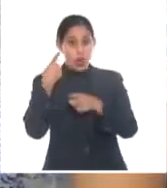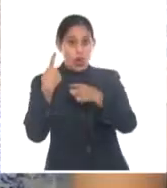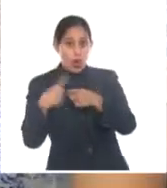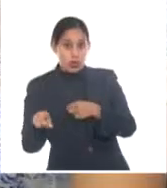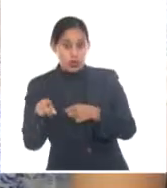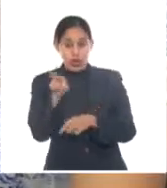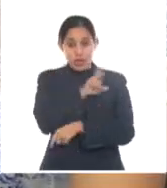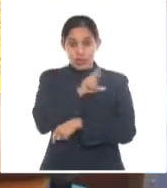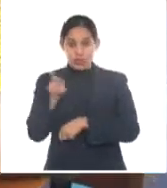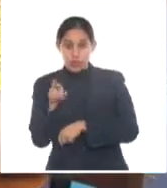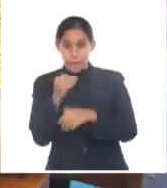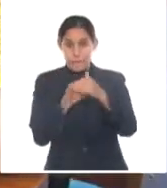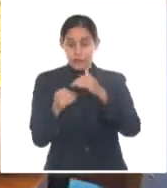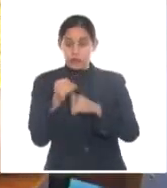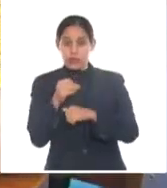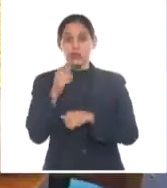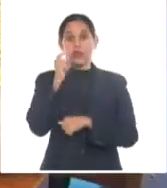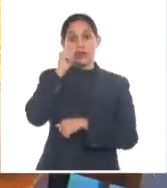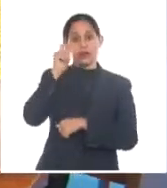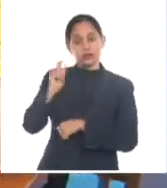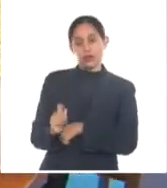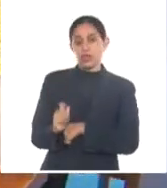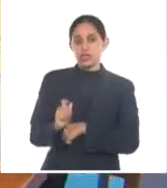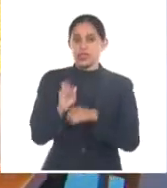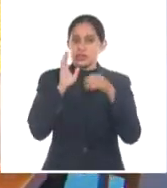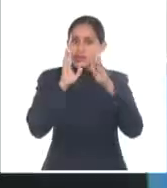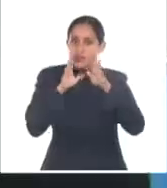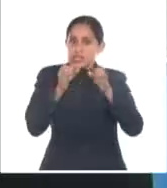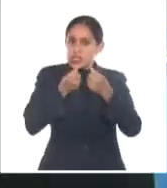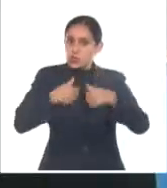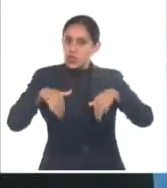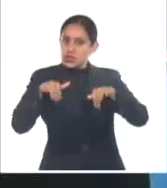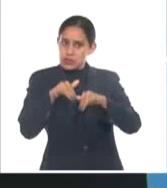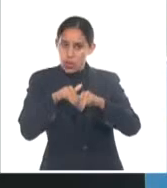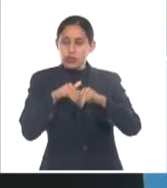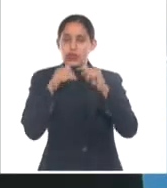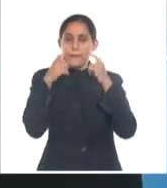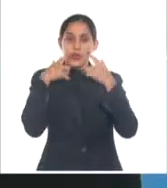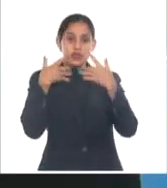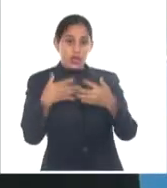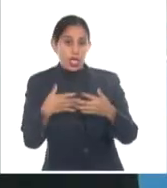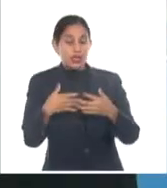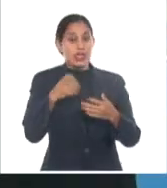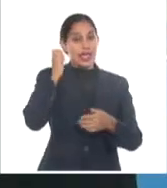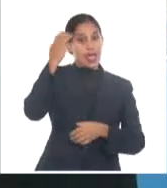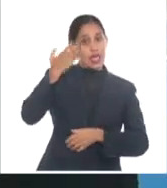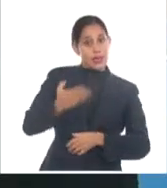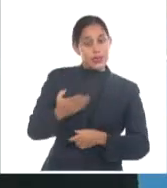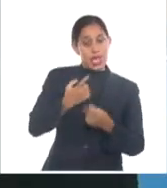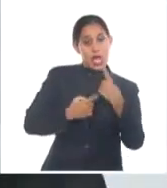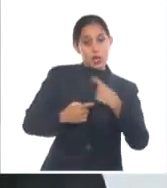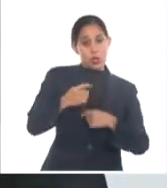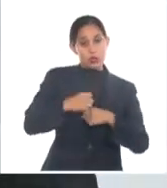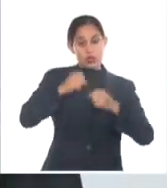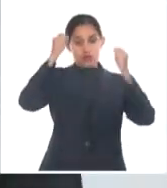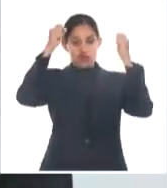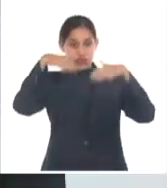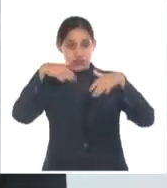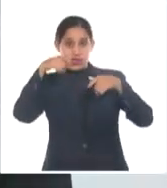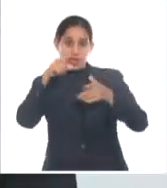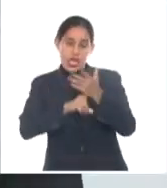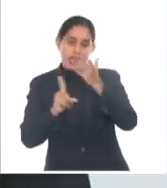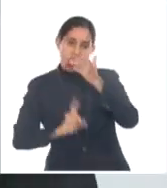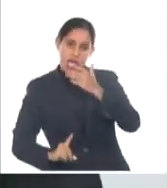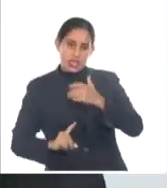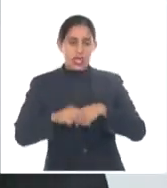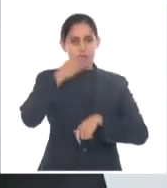Valdés Menéndez, estará enfocado no solo en la preparación del capital humano en materia energética de Cuba, sino también de los